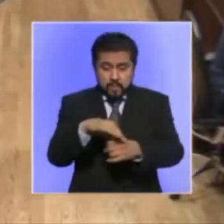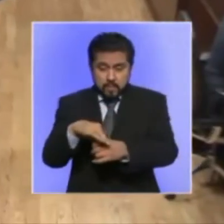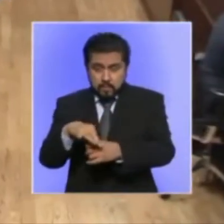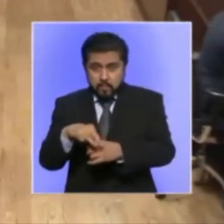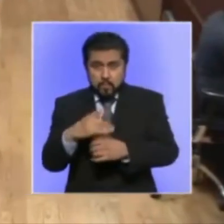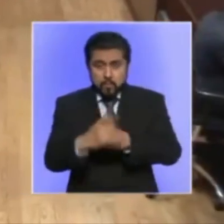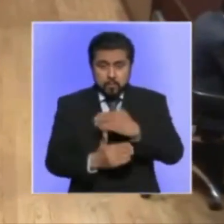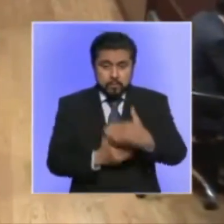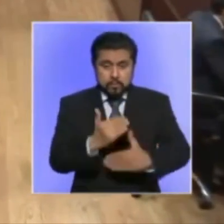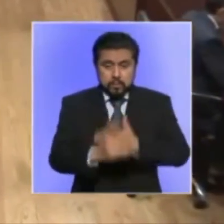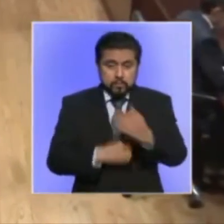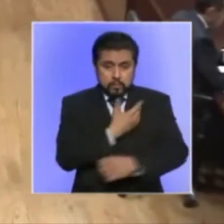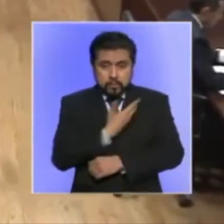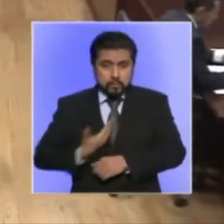noticias de betty